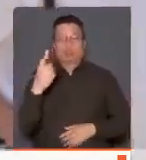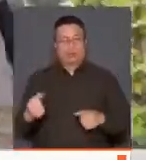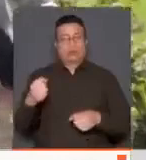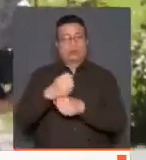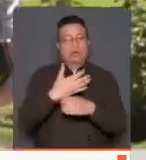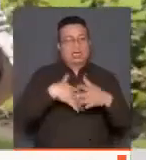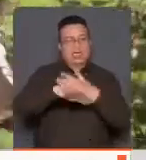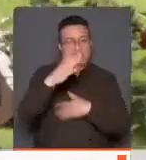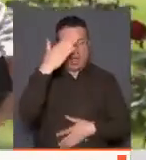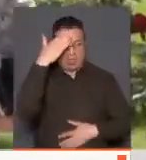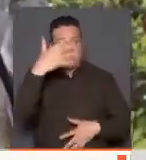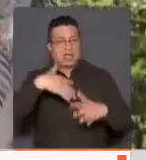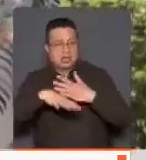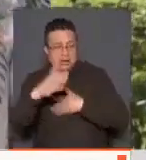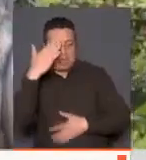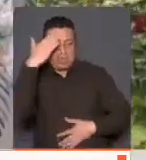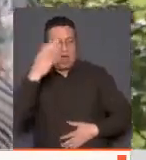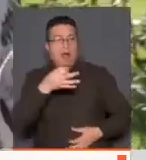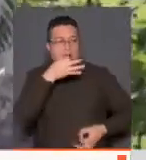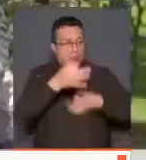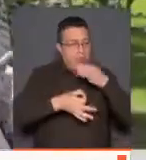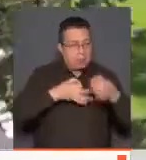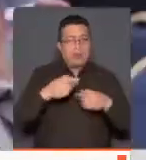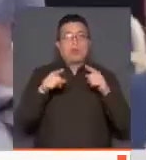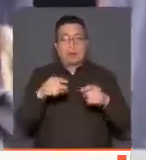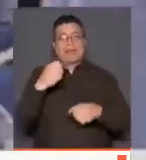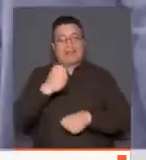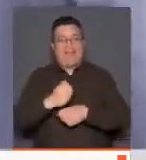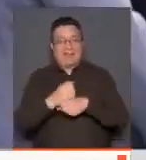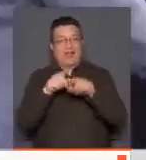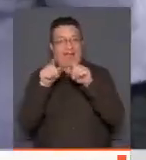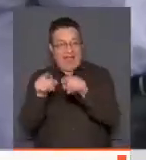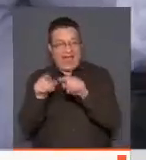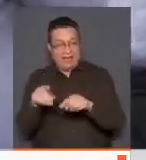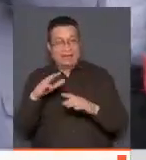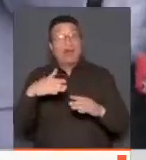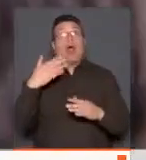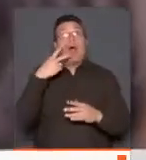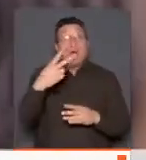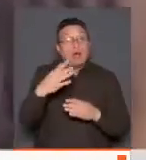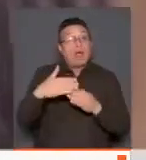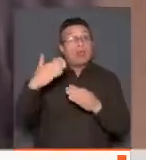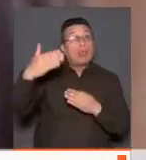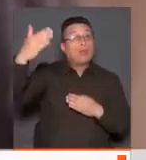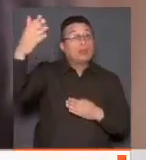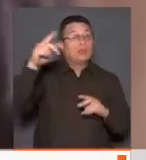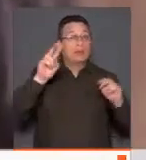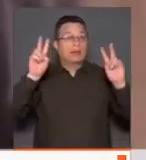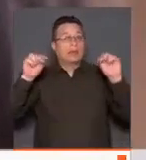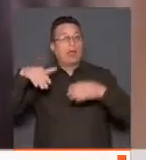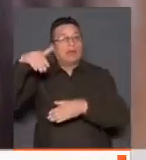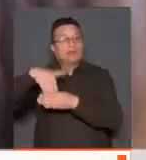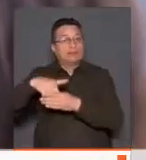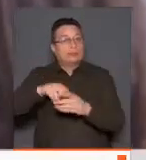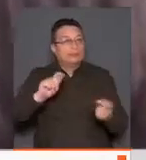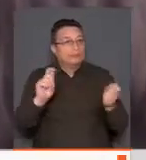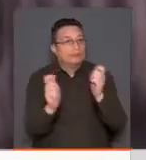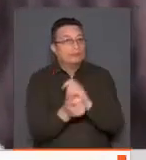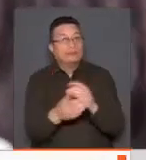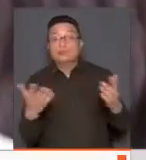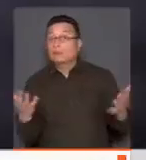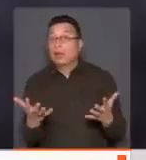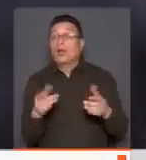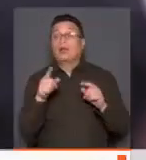15 días. Ese es parte del trabajo y habrá que ver más adelante si esto se traduce en temas electorales. Por ahora, lo que se ha manifestado en una